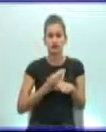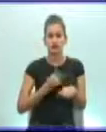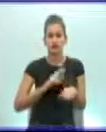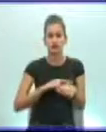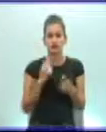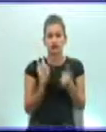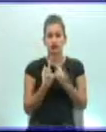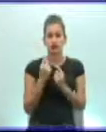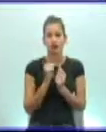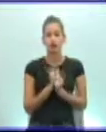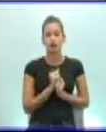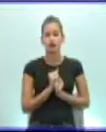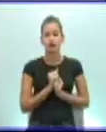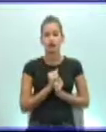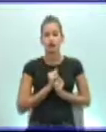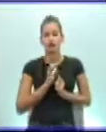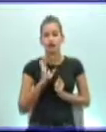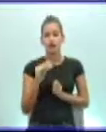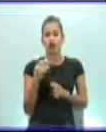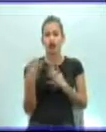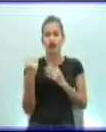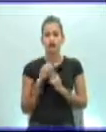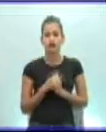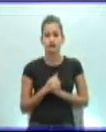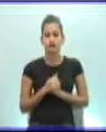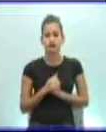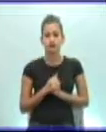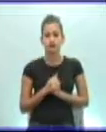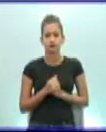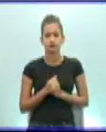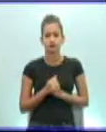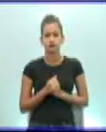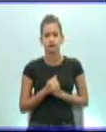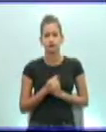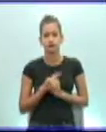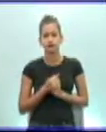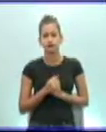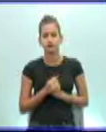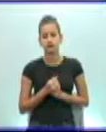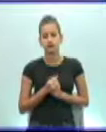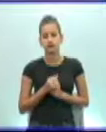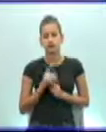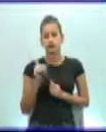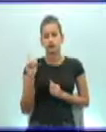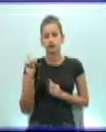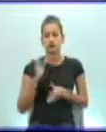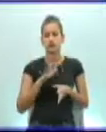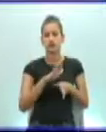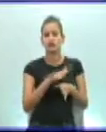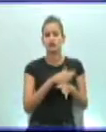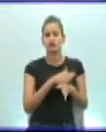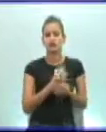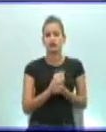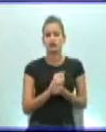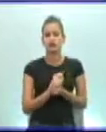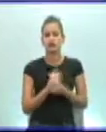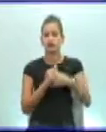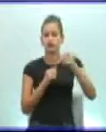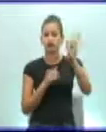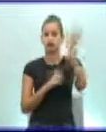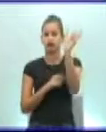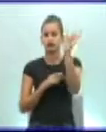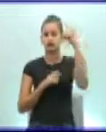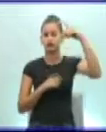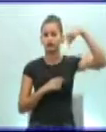conjunto X y no pertenecen al conjunto Y. Es importante. Es decir, los que pertenecen a X pero